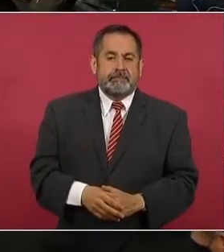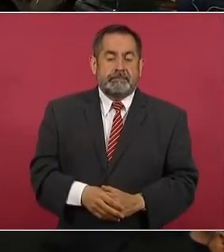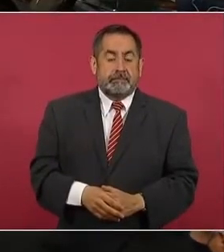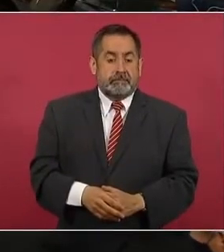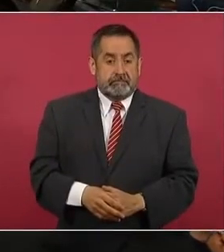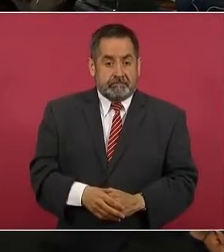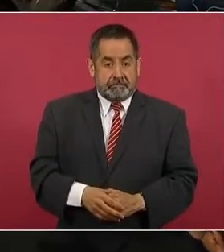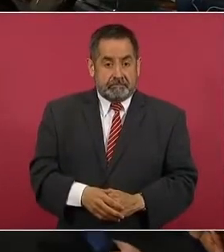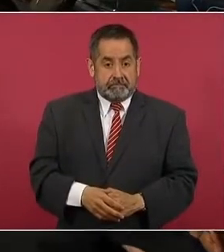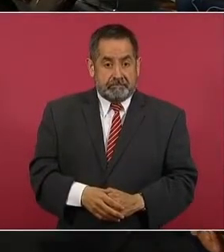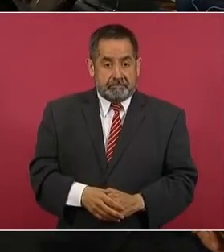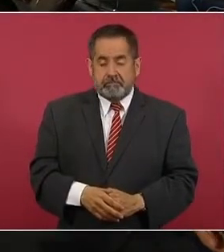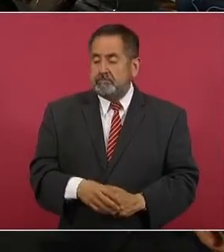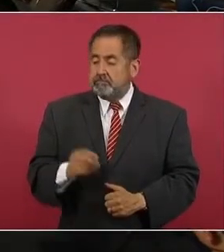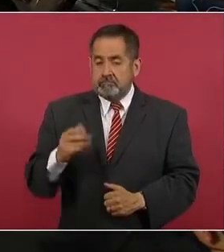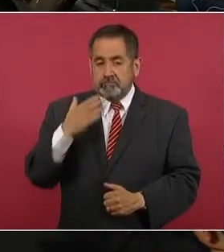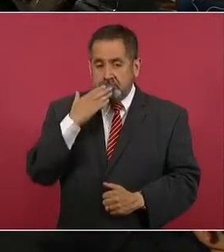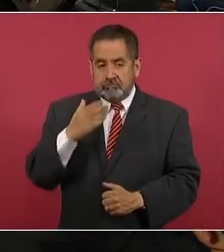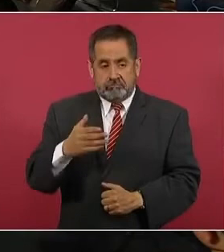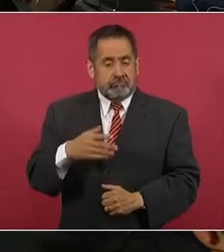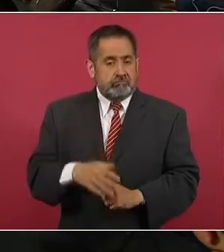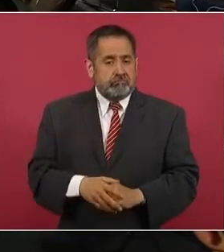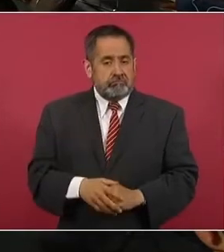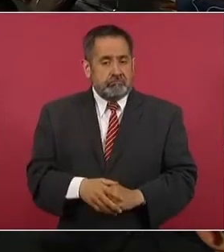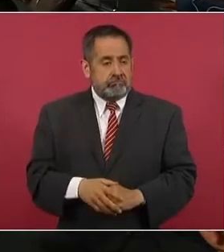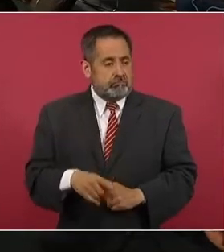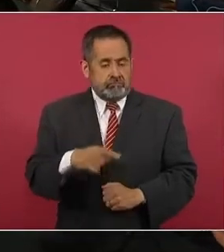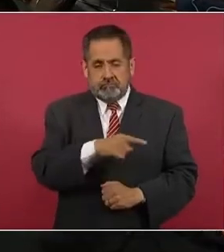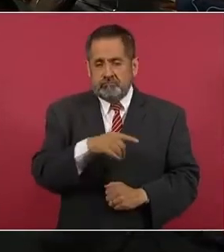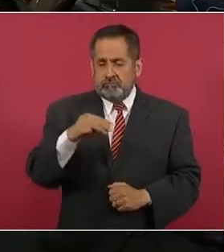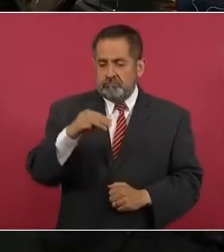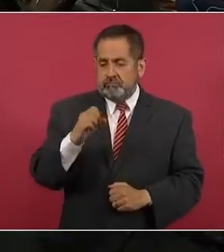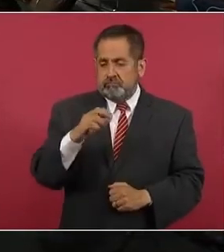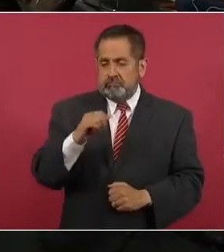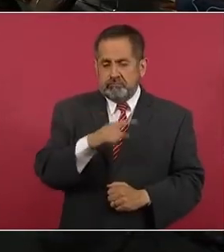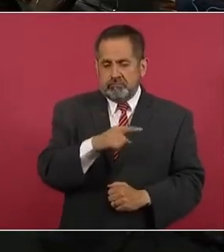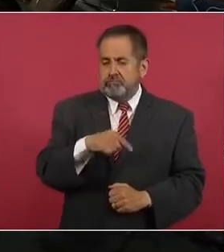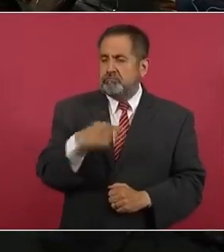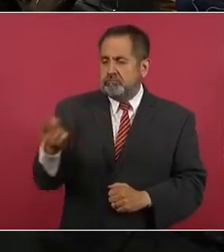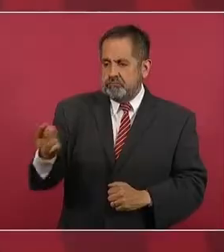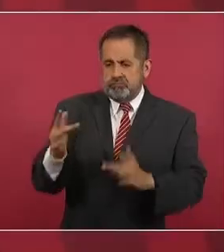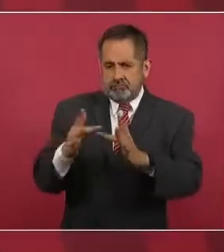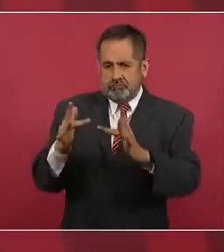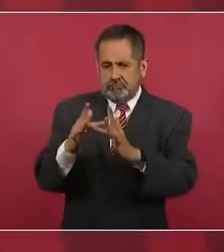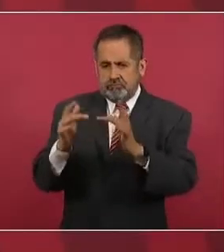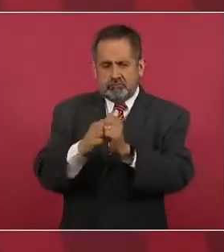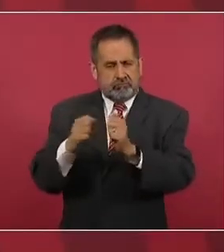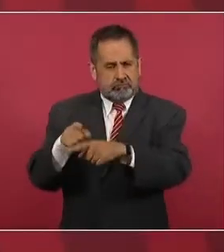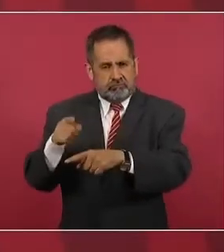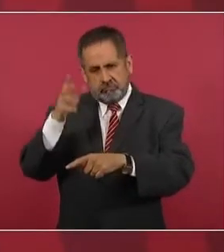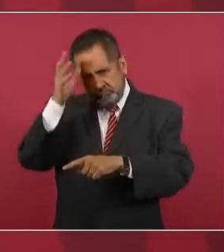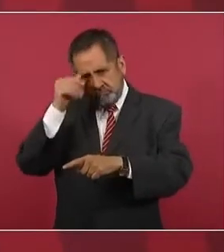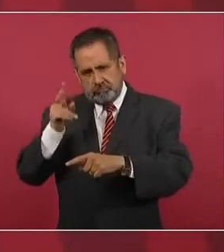Pues Marcelo se pone de acuerdo contigo,